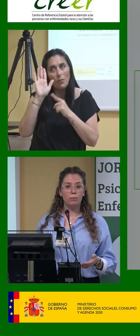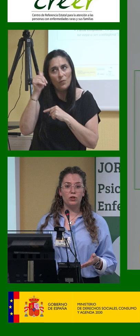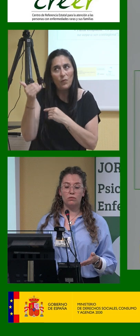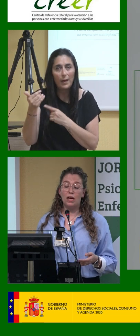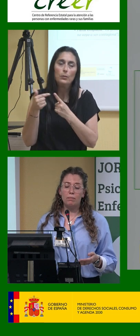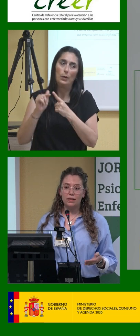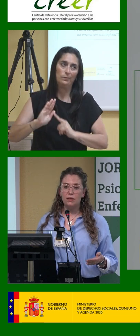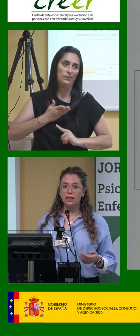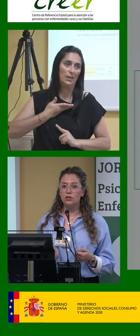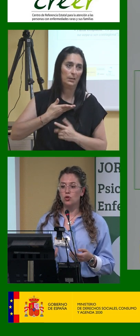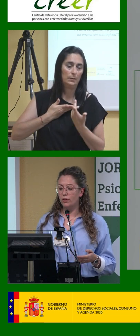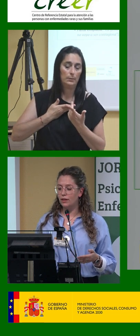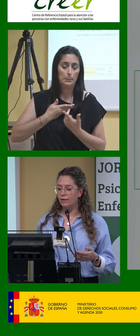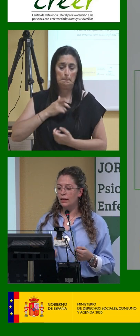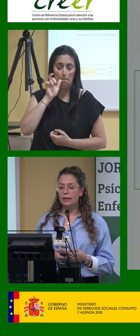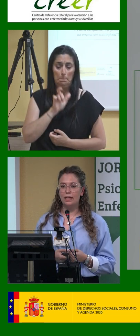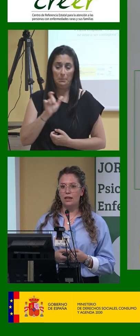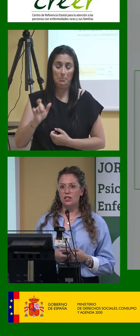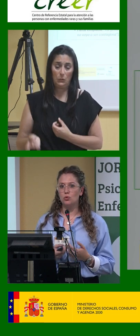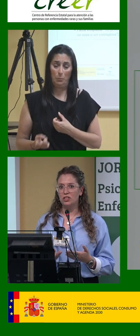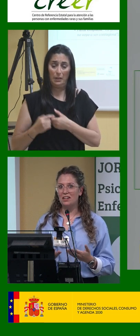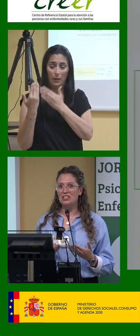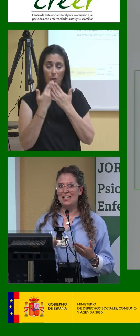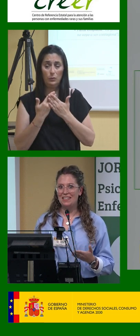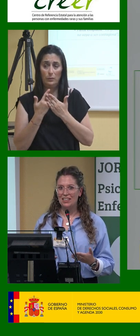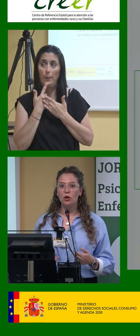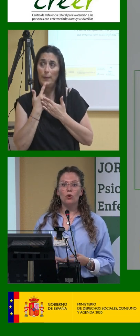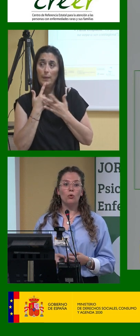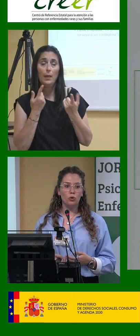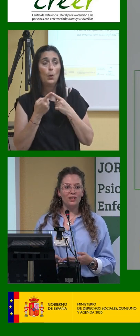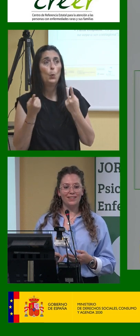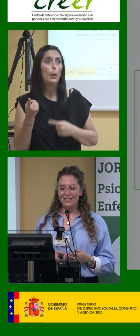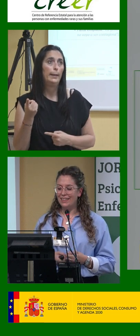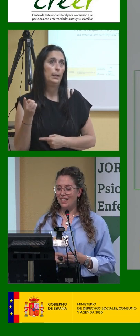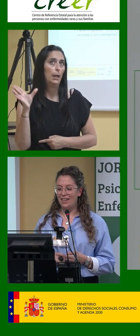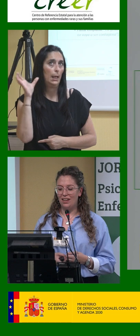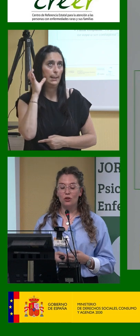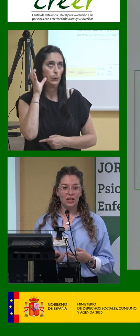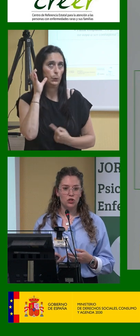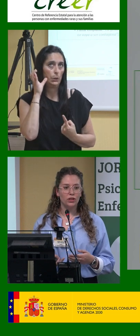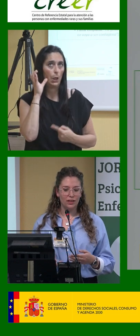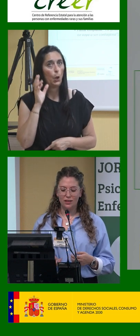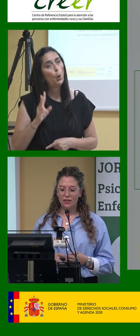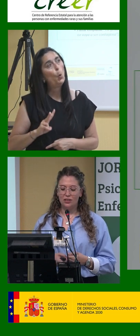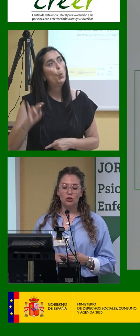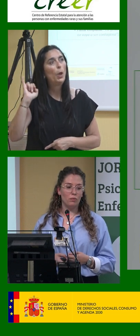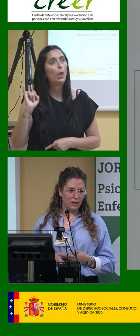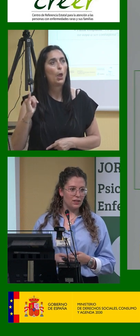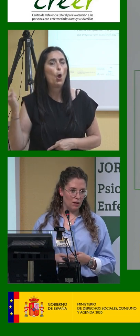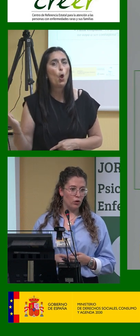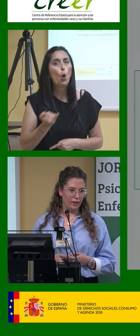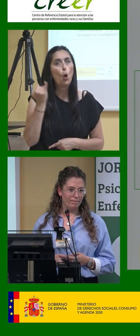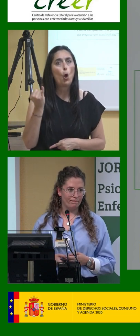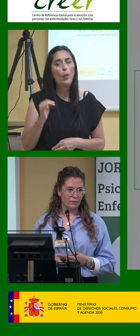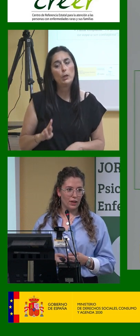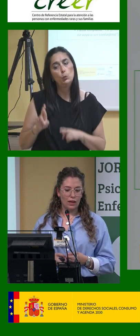Una participante nos comentaba que escucharles decir, uy, joder, qué suerte, con lo mal que